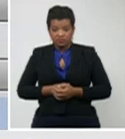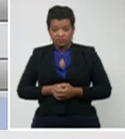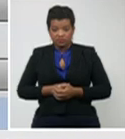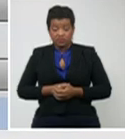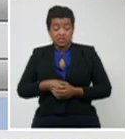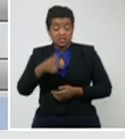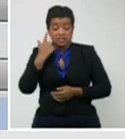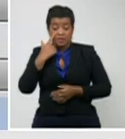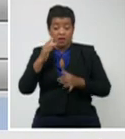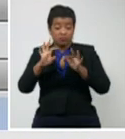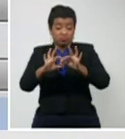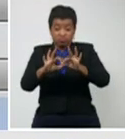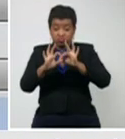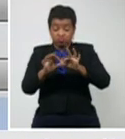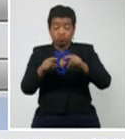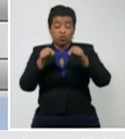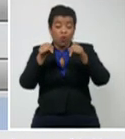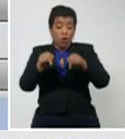hoy